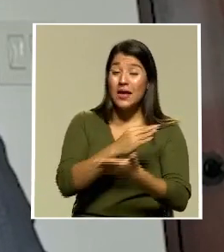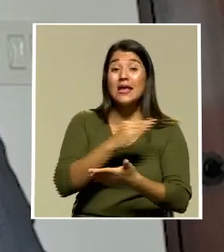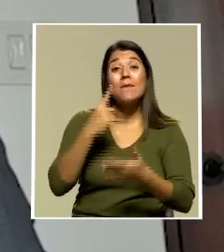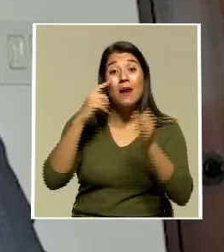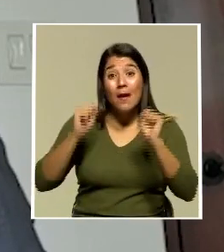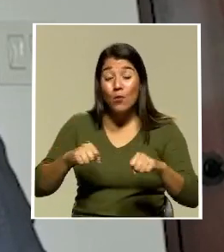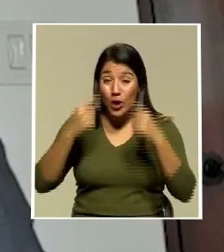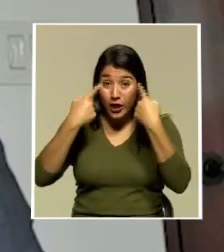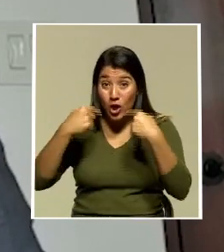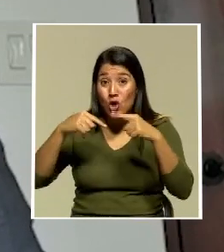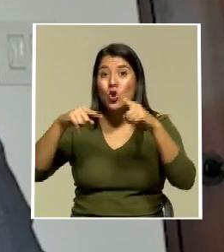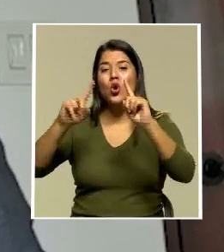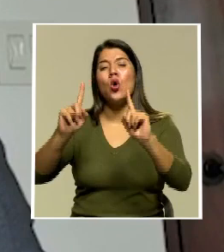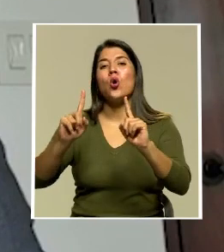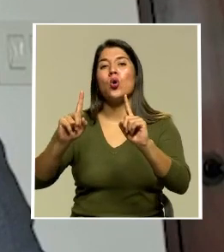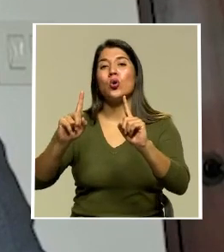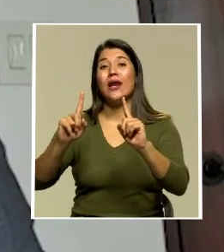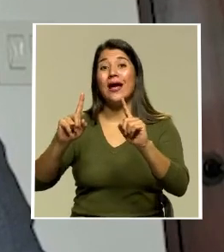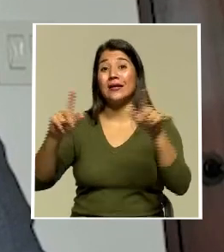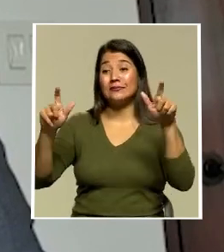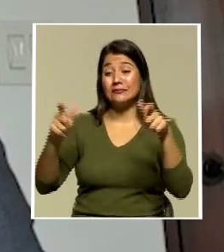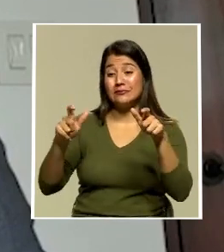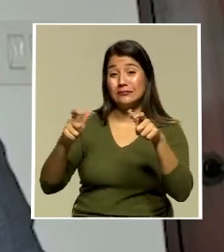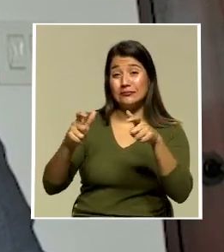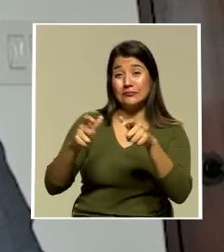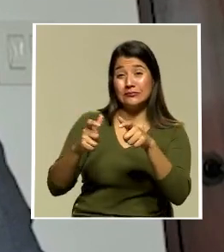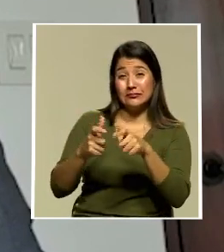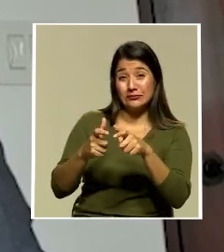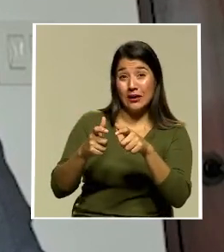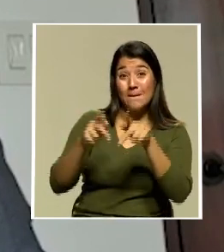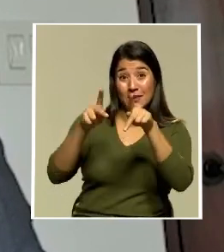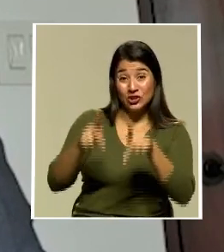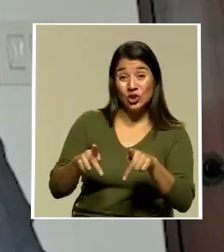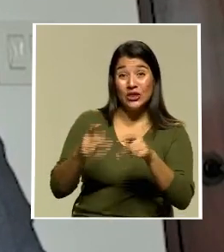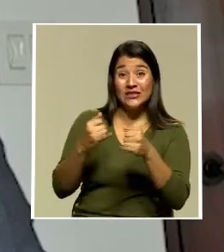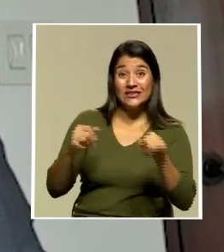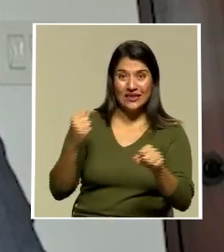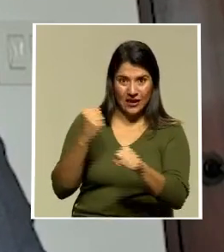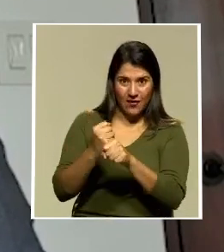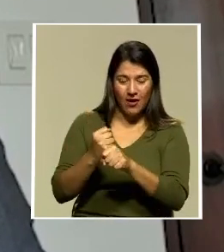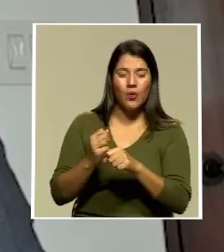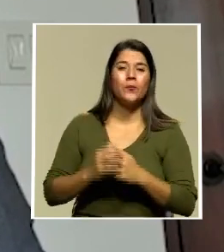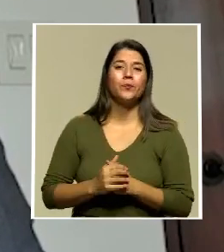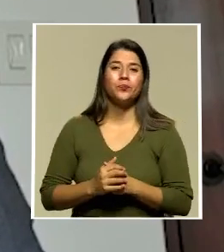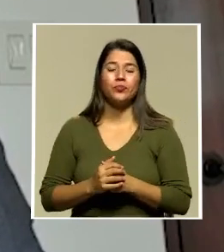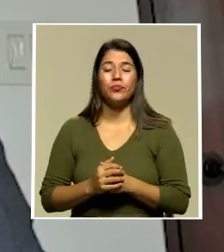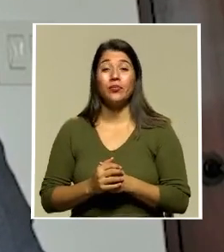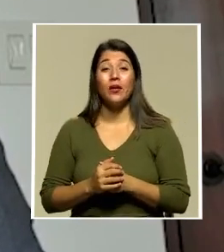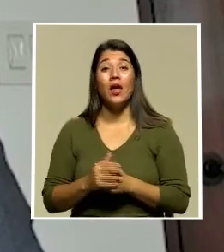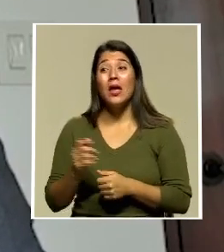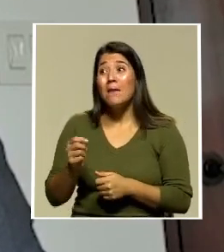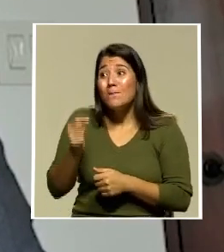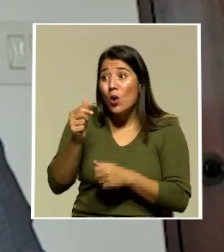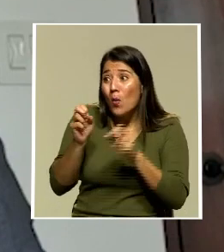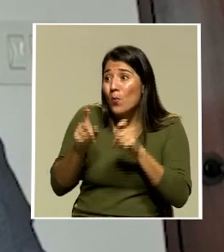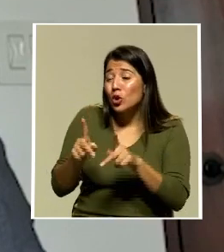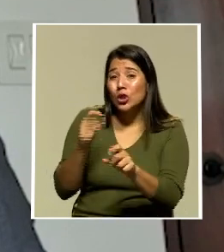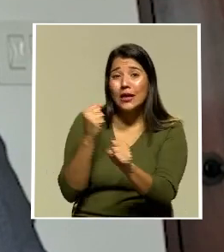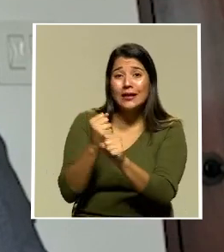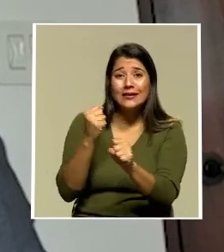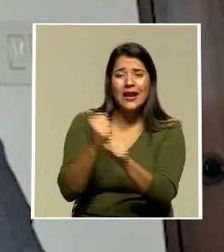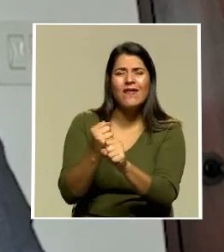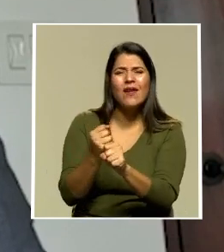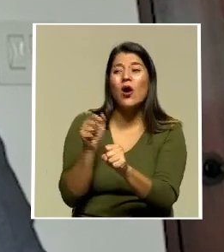bajar de una manera sostenida la cifra de desempleo. El poco empleo que se ha generado en los últimos meses